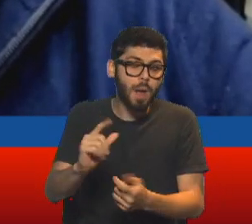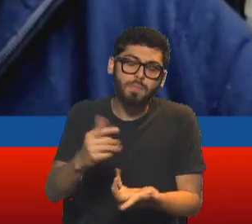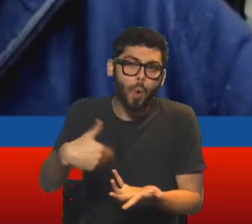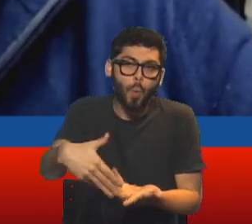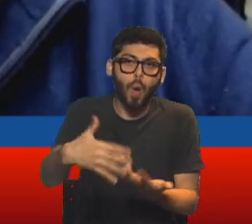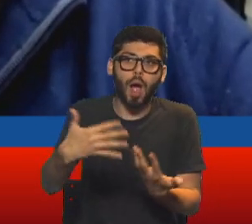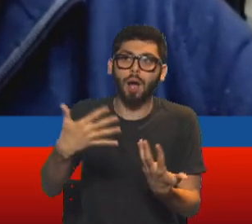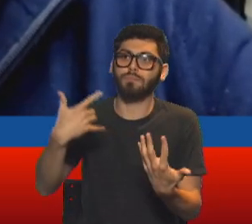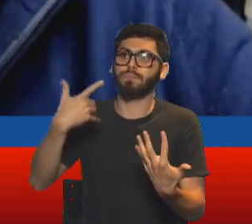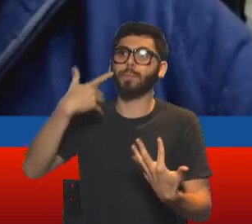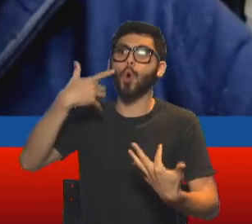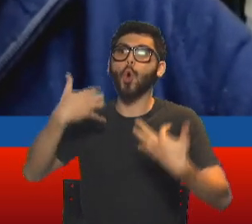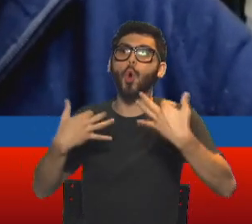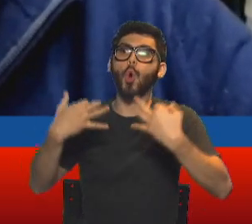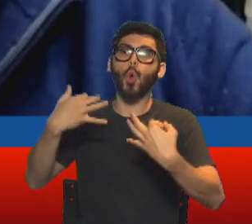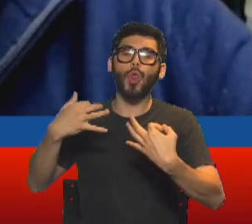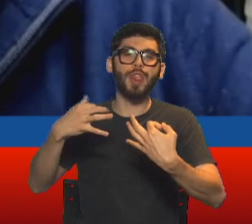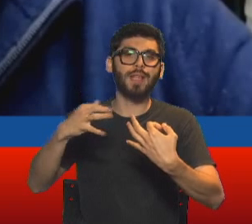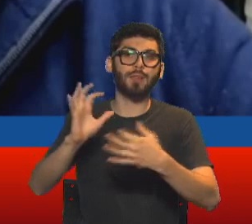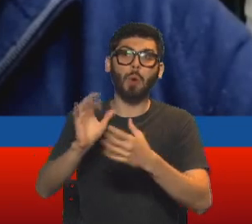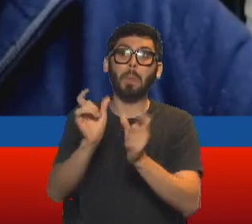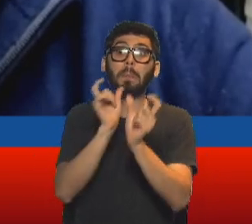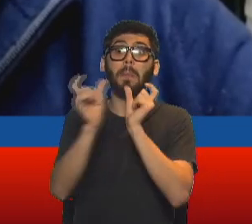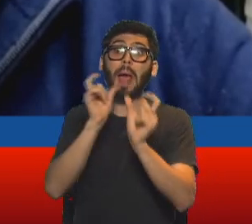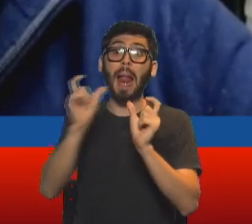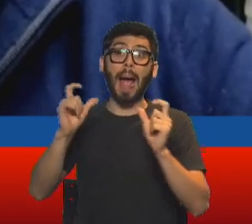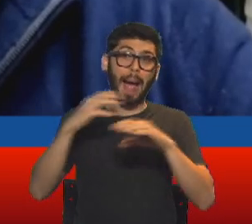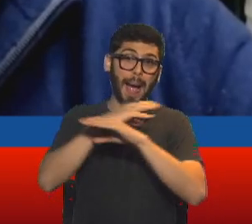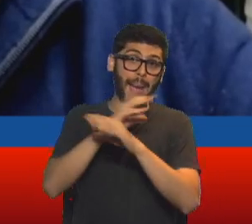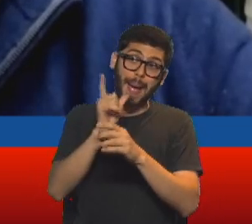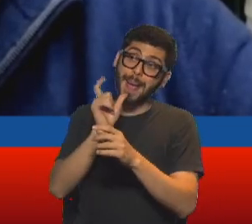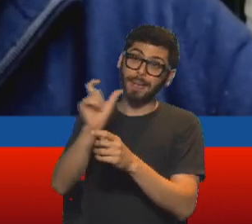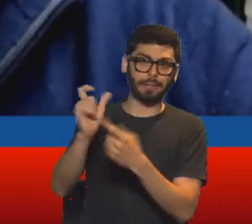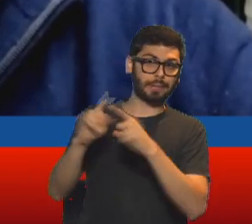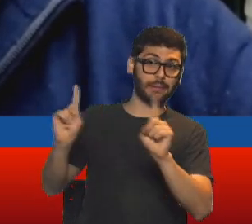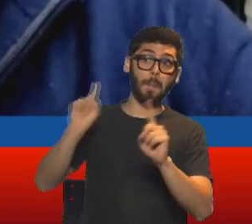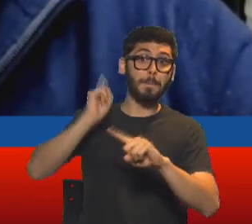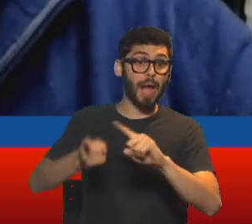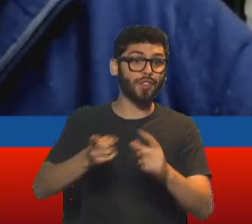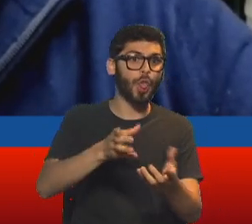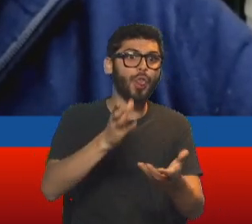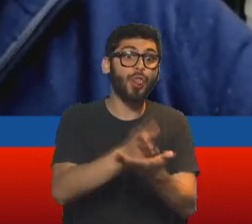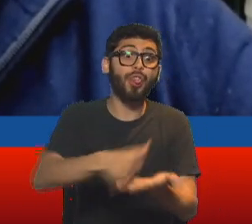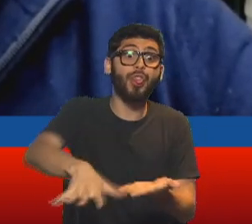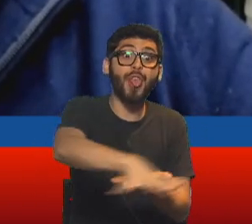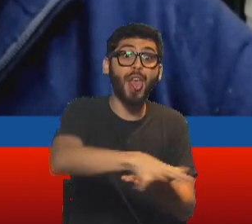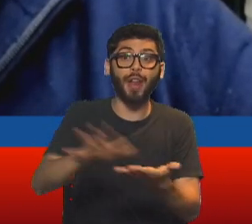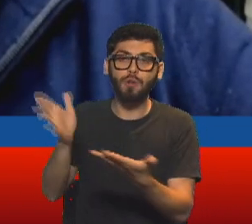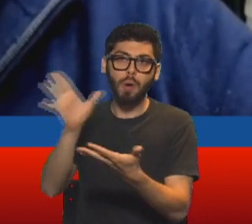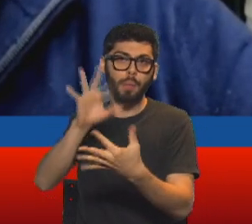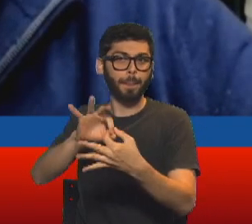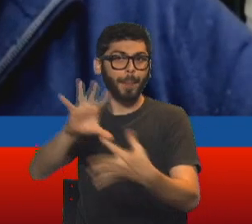ser una presidencia con la dinámica que le dio Lorenzetti, pero con la impronta que